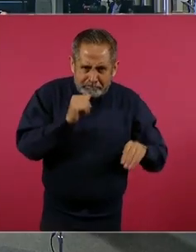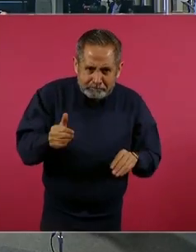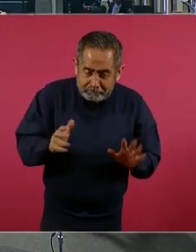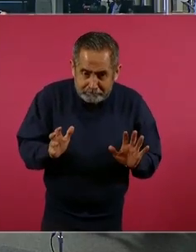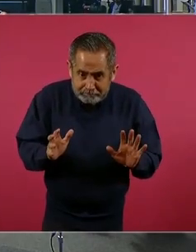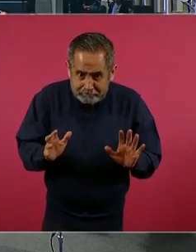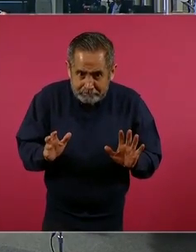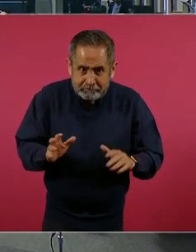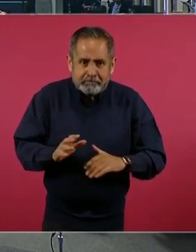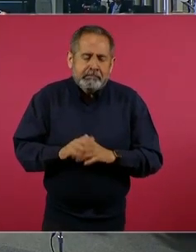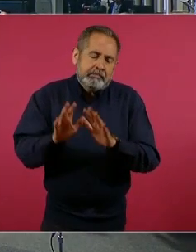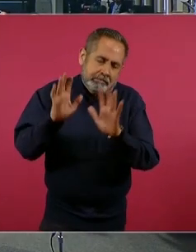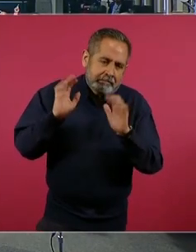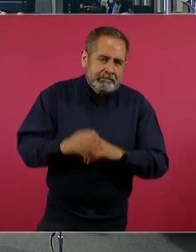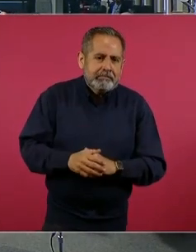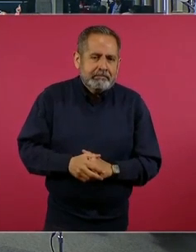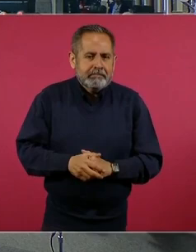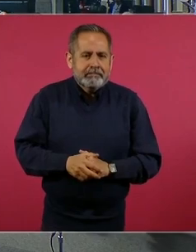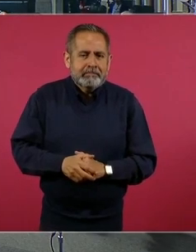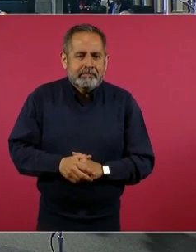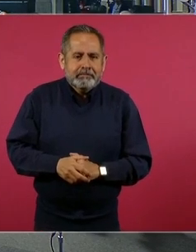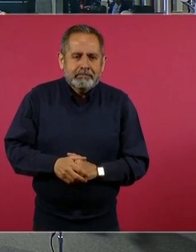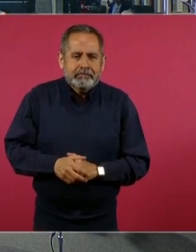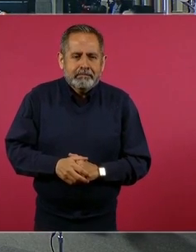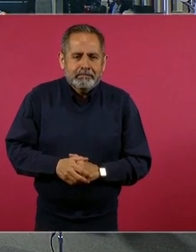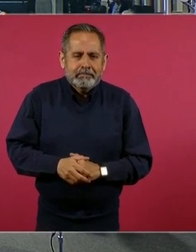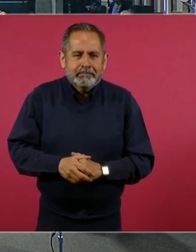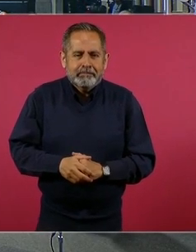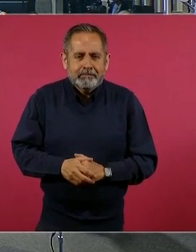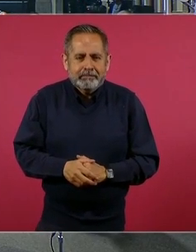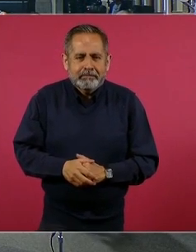¿Ah? Ah.